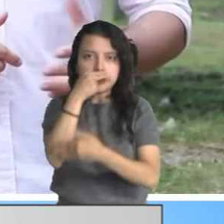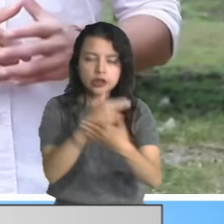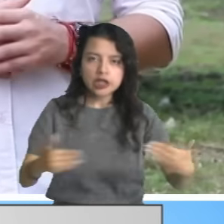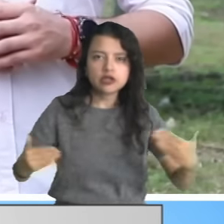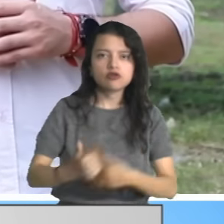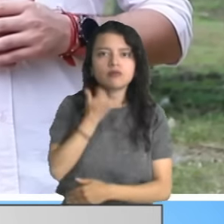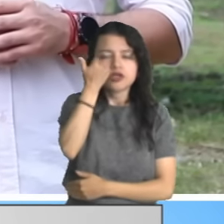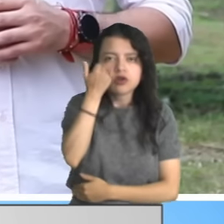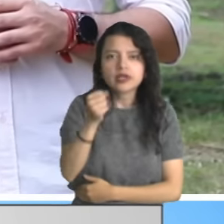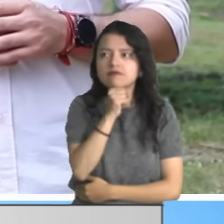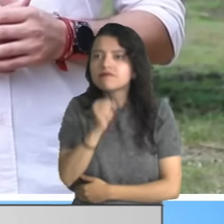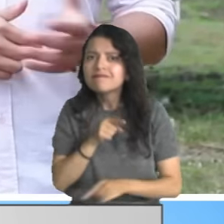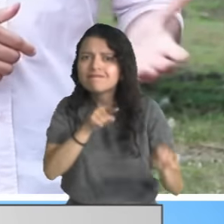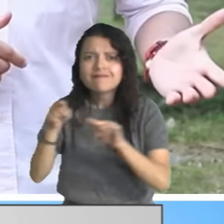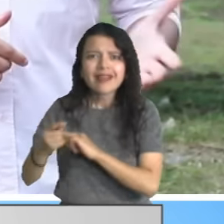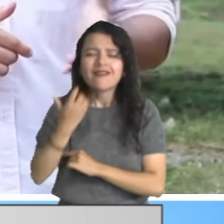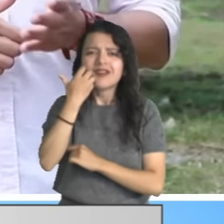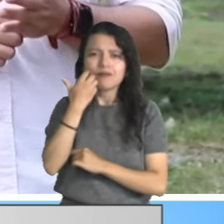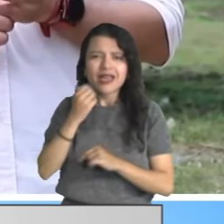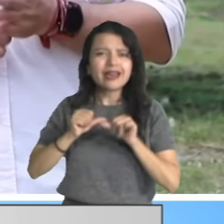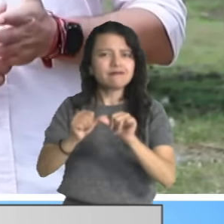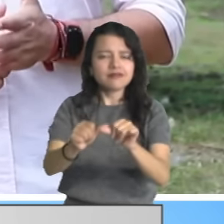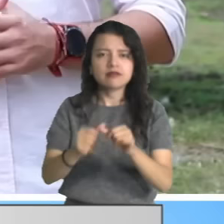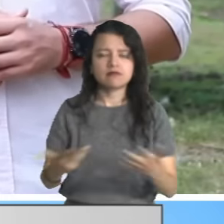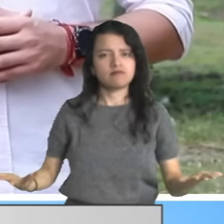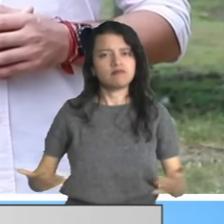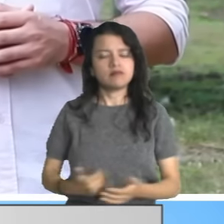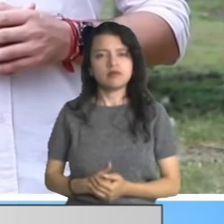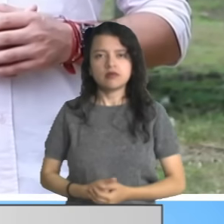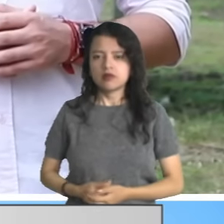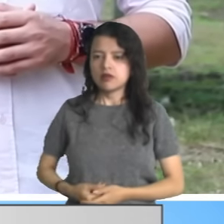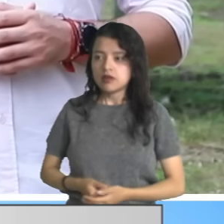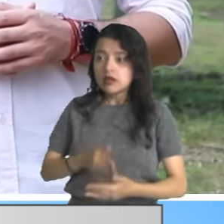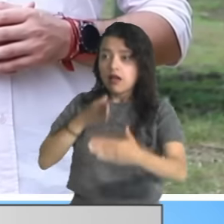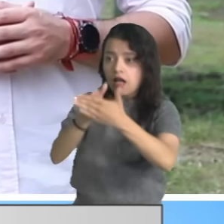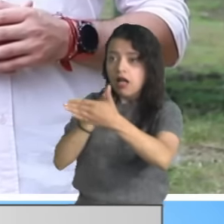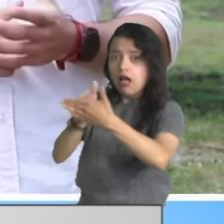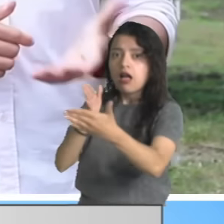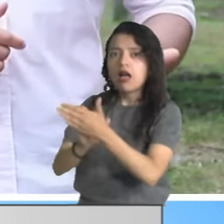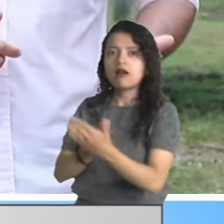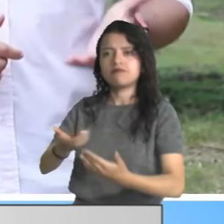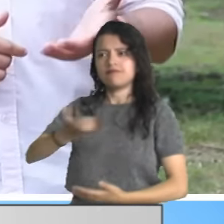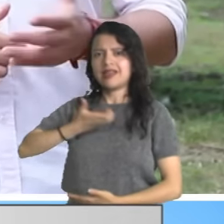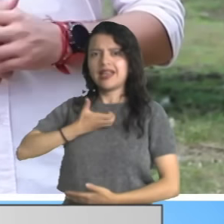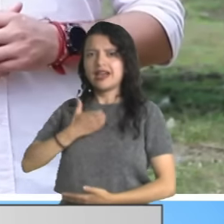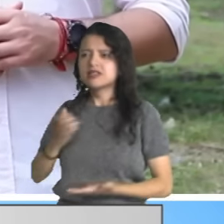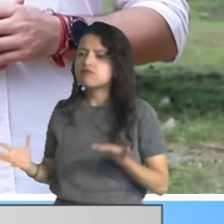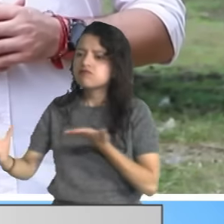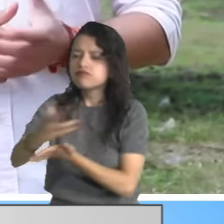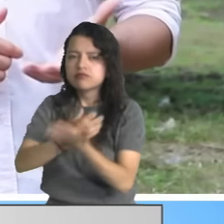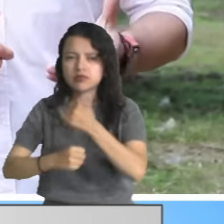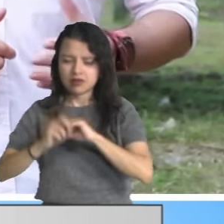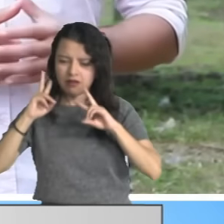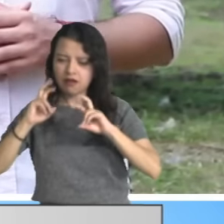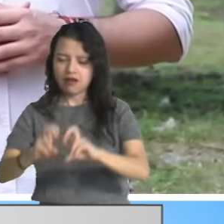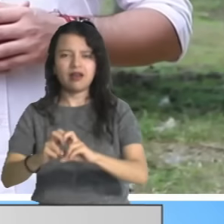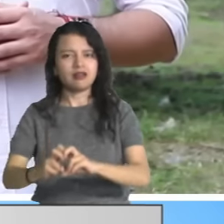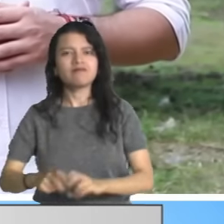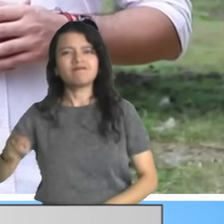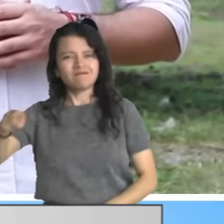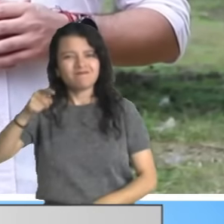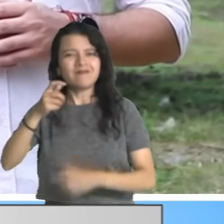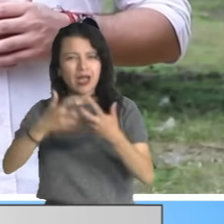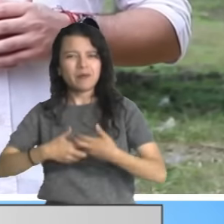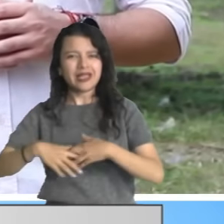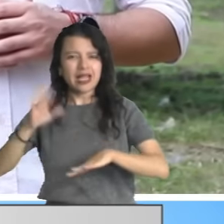mayores y personas con enfermedades crónicas. De comprobarse este actuar negligente por parte de la FIDU Previsora, estaría enfrentándose a una multa de hasta